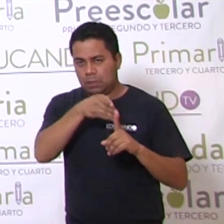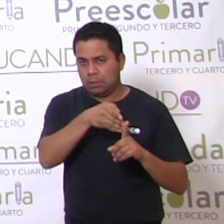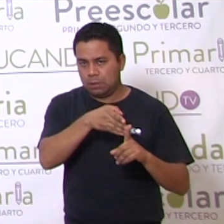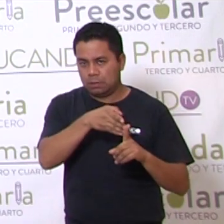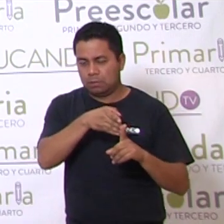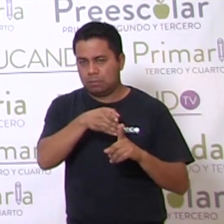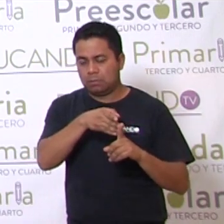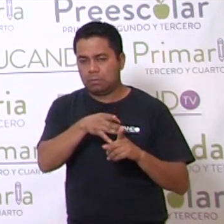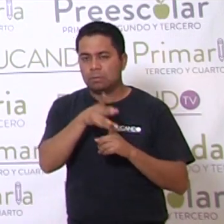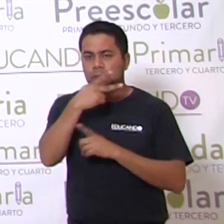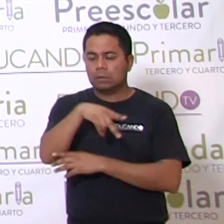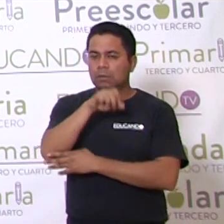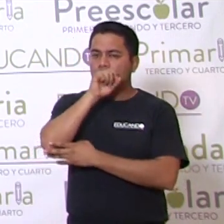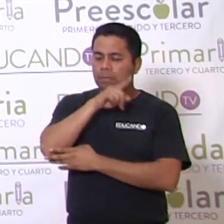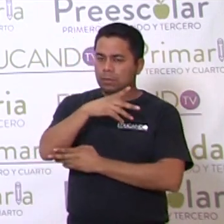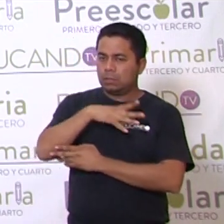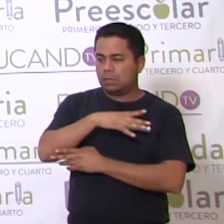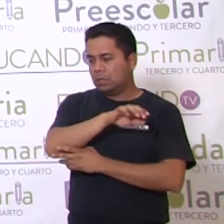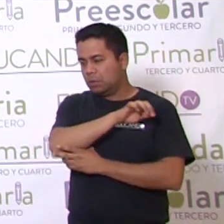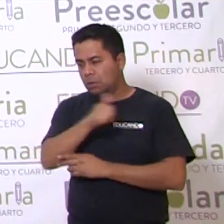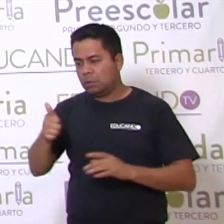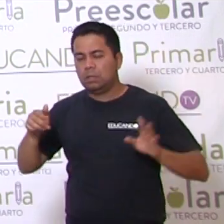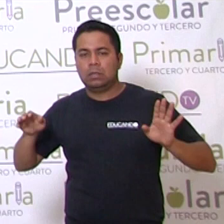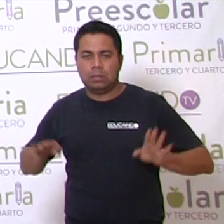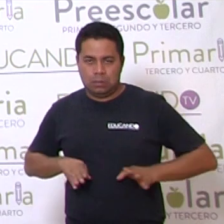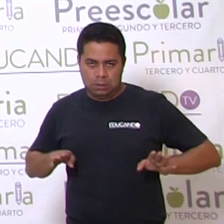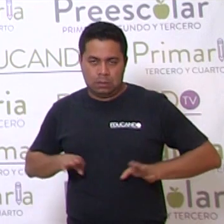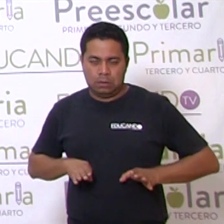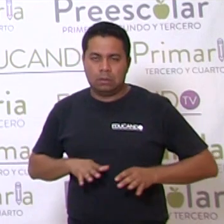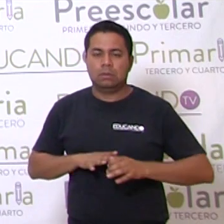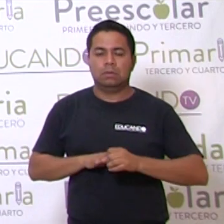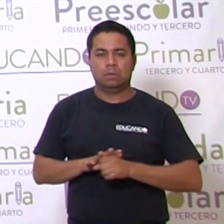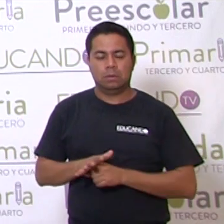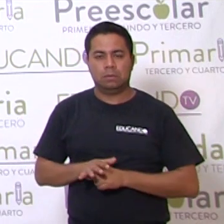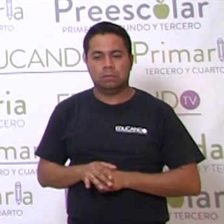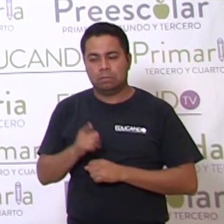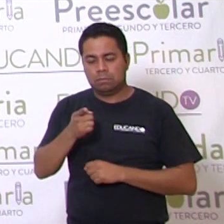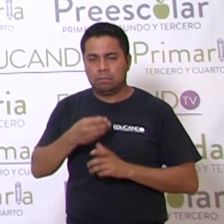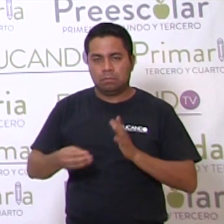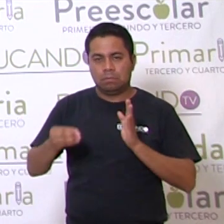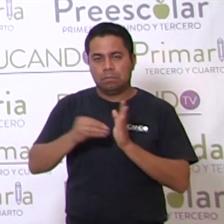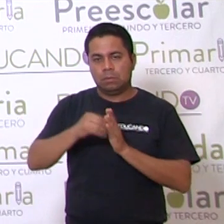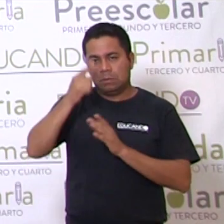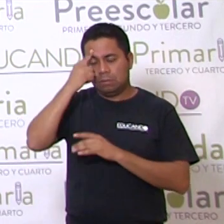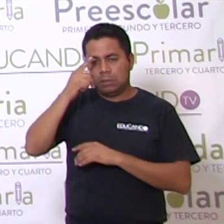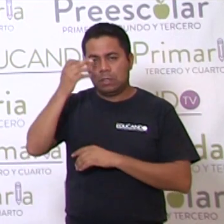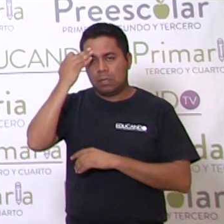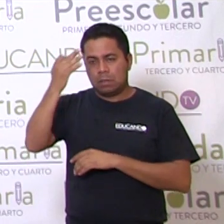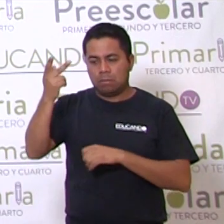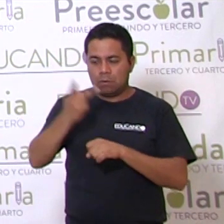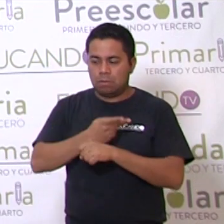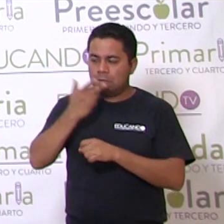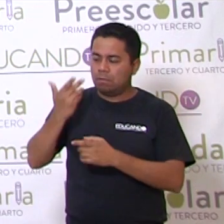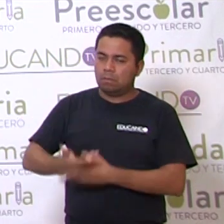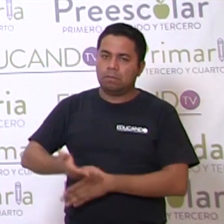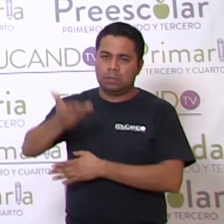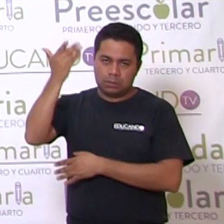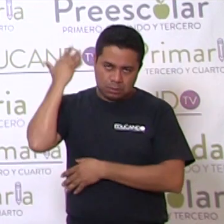¿bien? Pero también tiene otra característica, que está en pretérito,